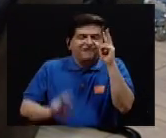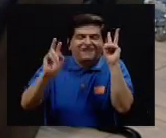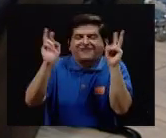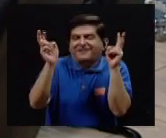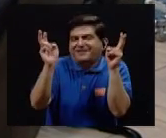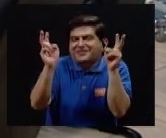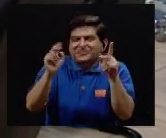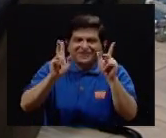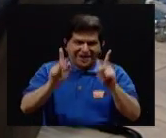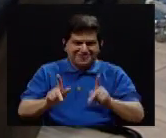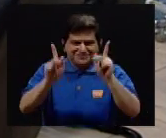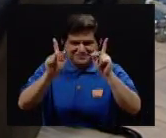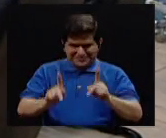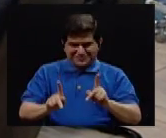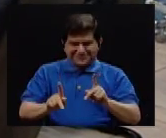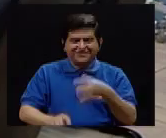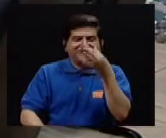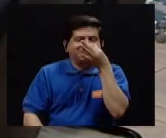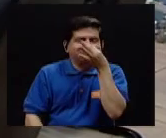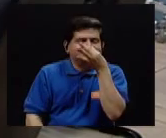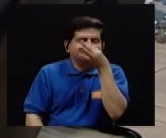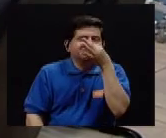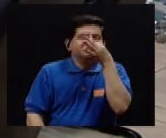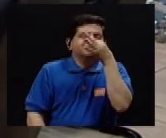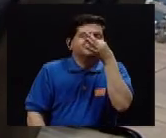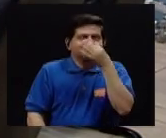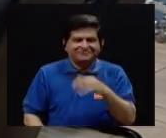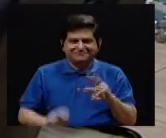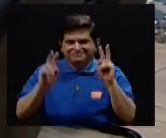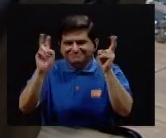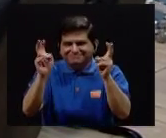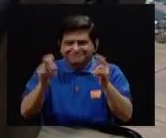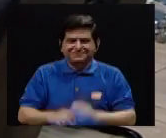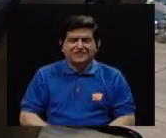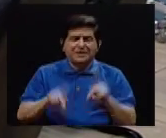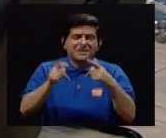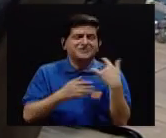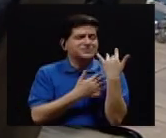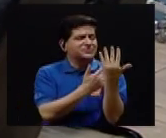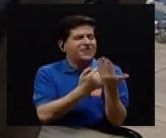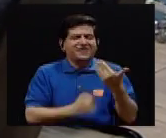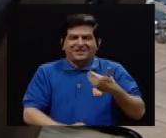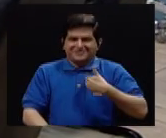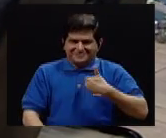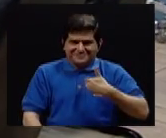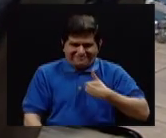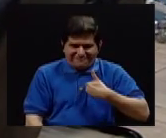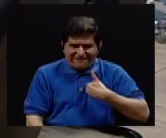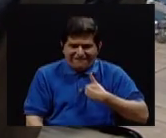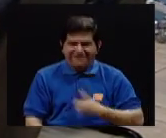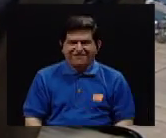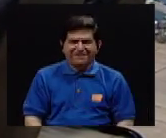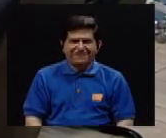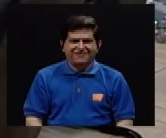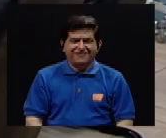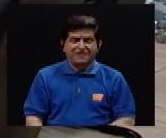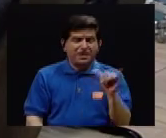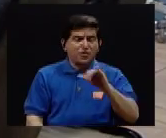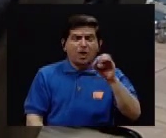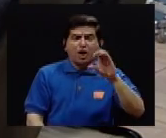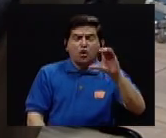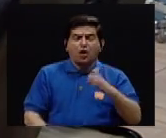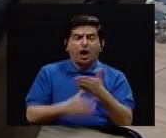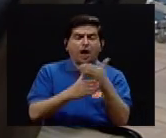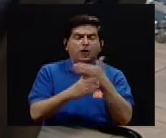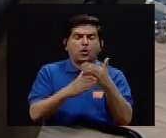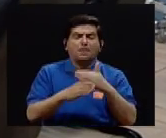enamorar, que la gente se enamorara, se llenara de esperanza, ¿verdad? Como hizo Oscar